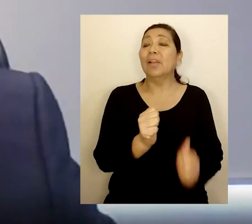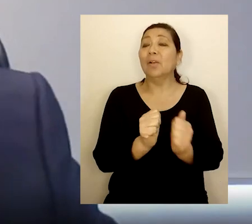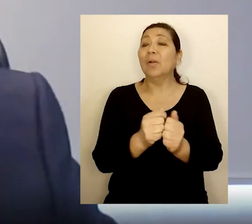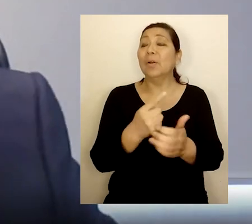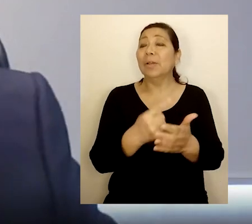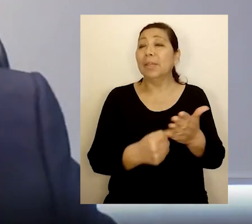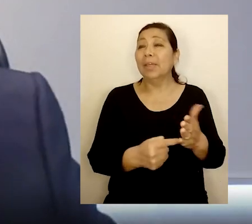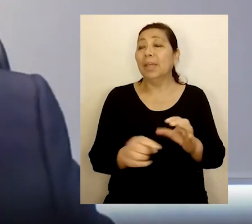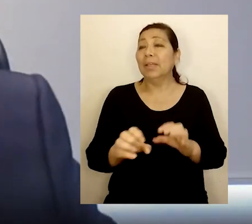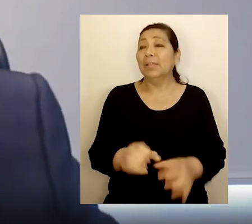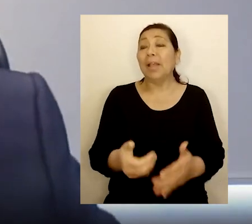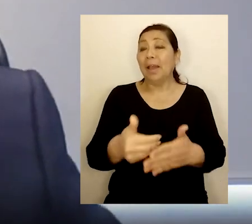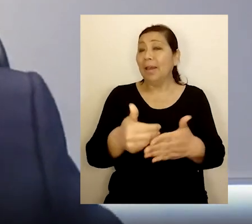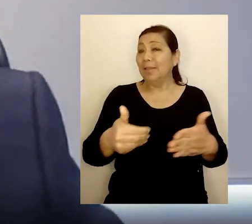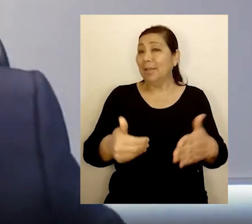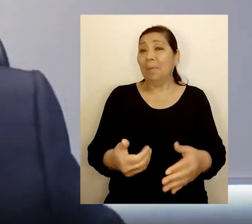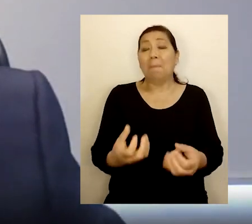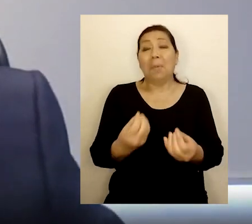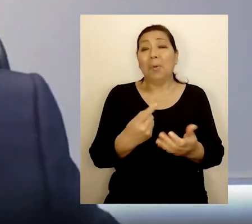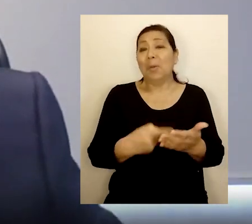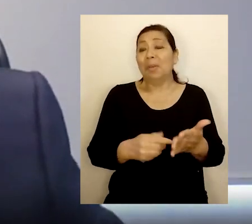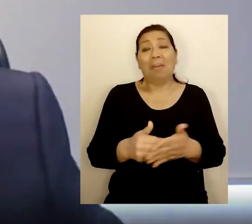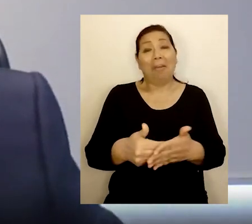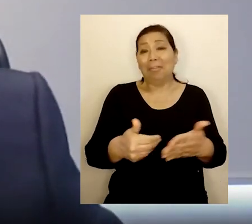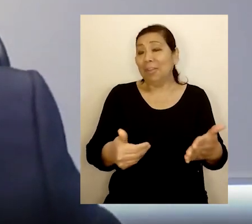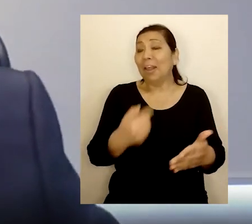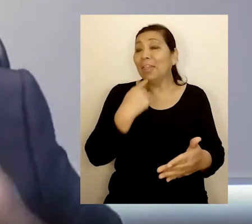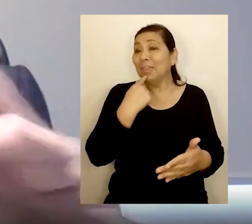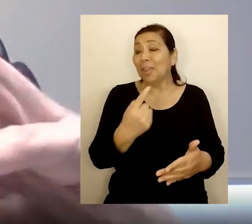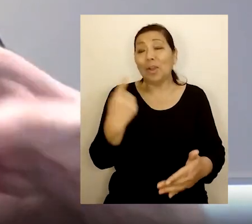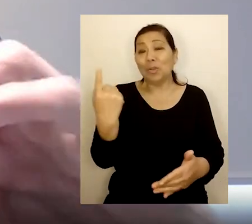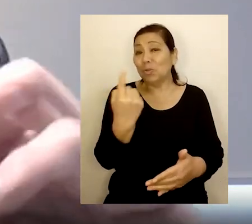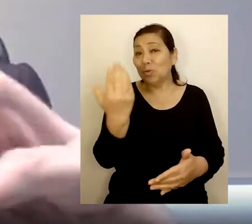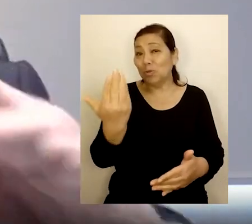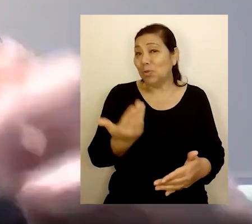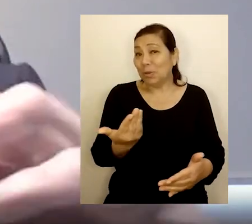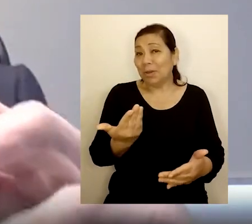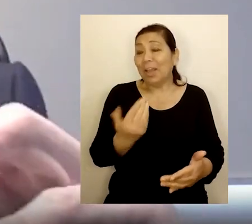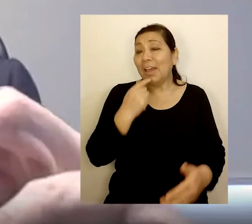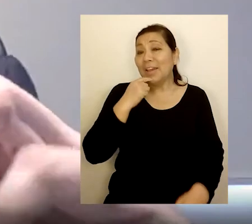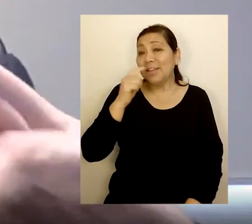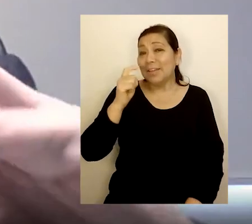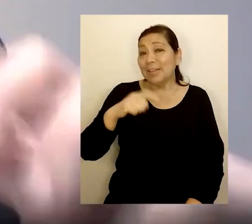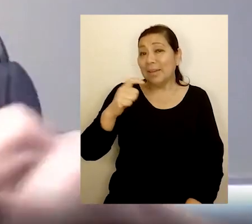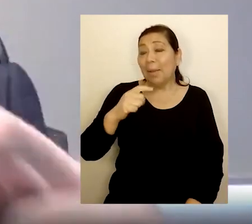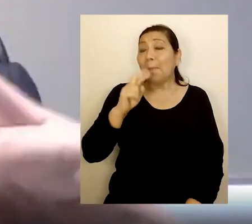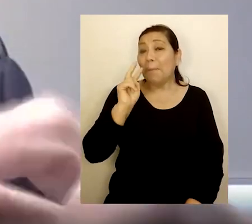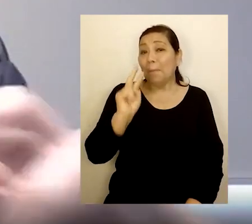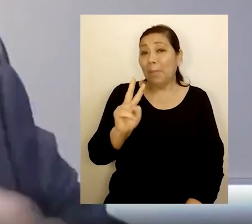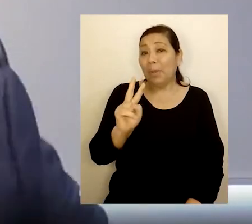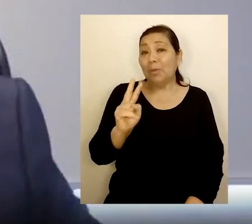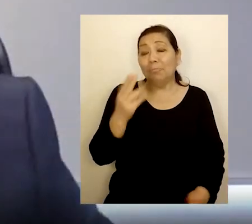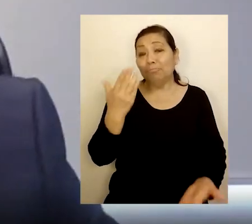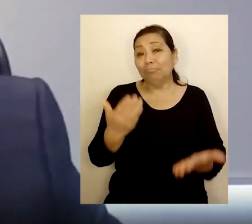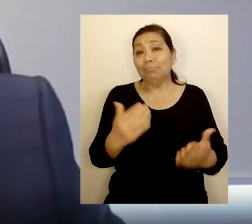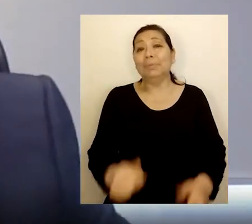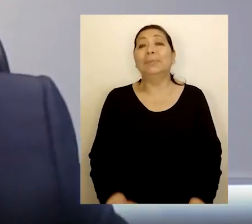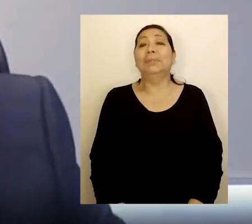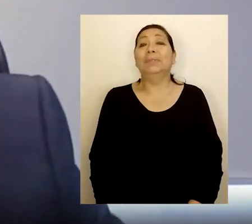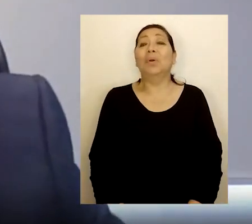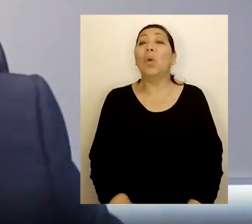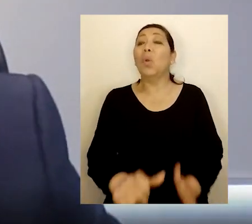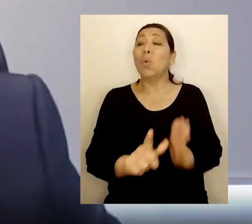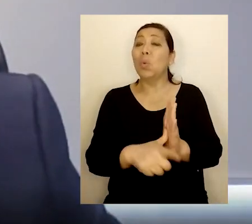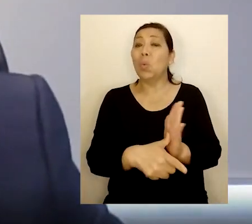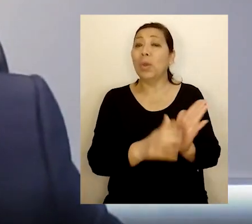que hizo anteriormente, porque anteriormente dijo que solamente era necesario verificar un supuesto